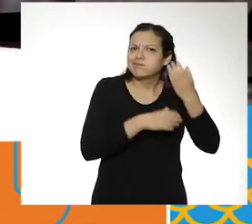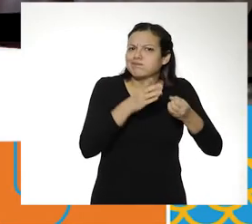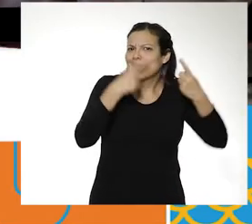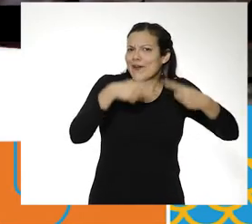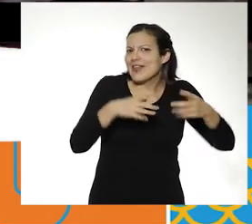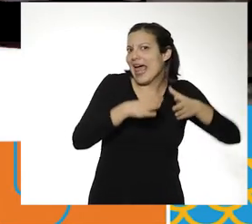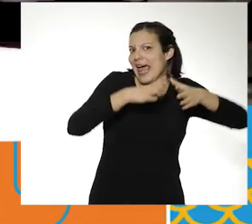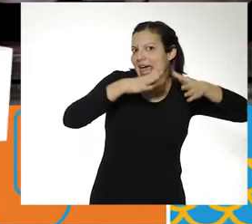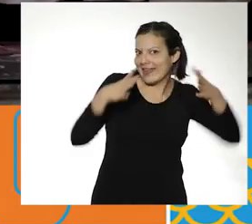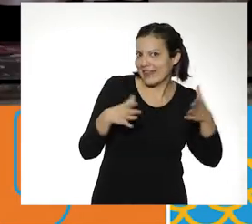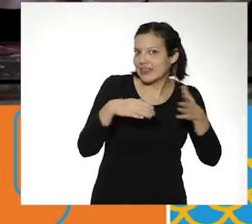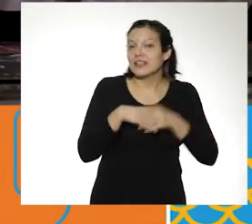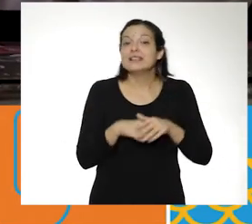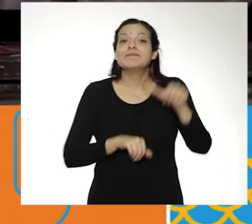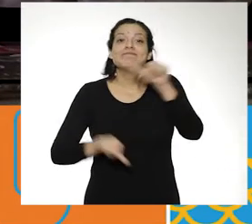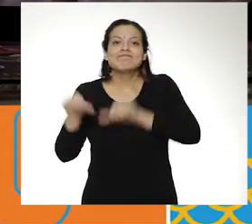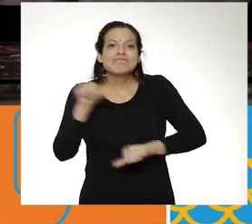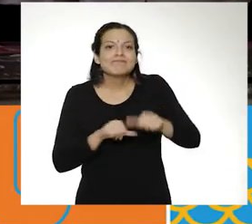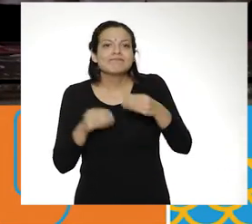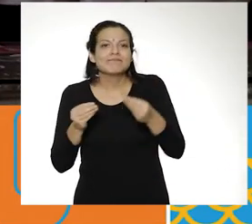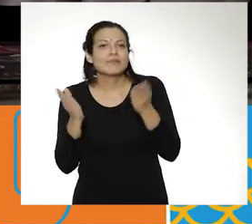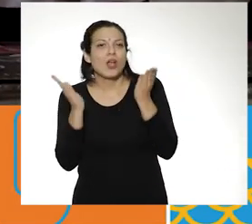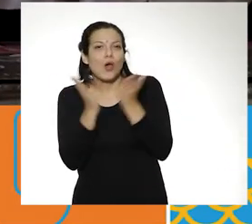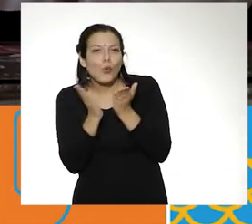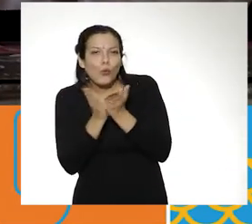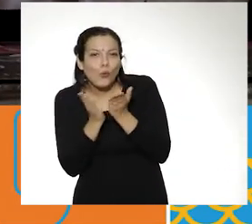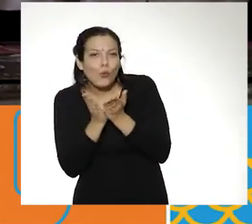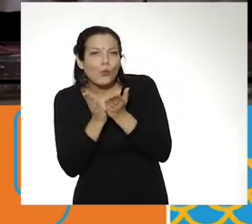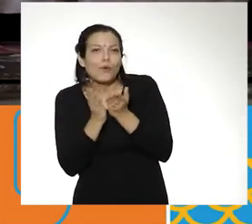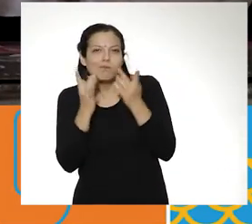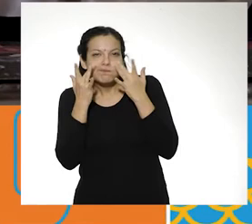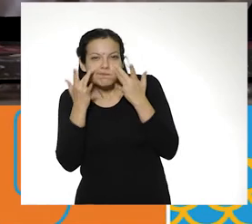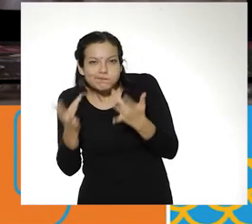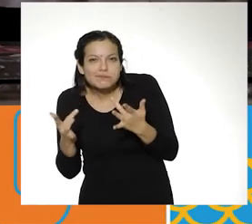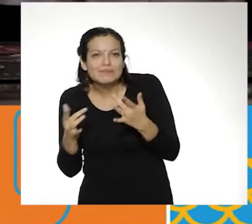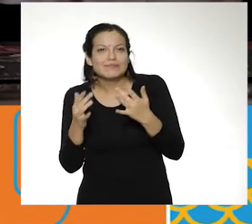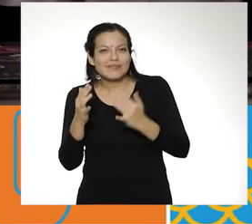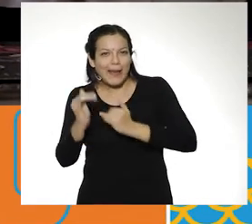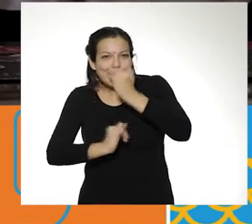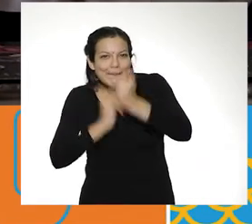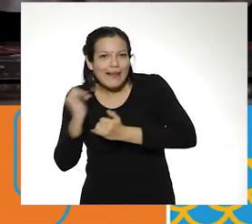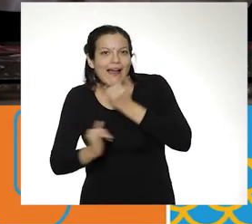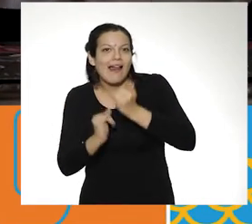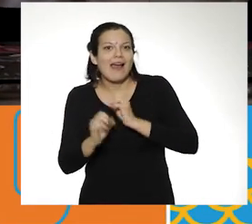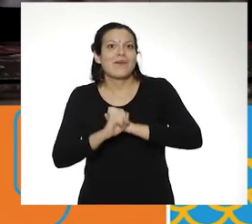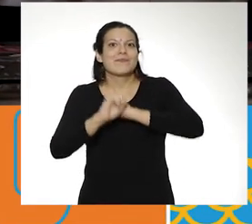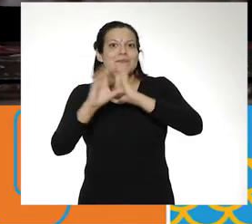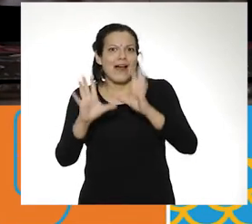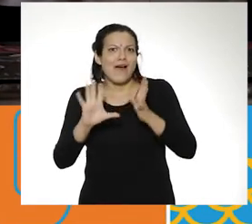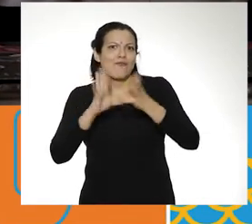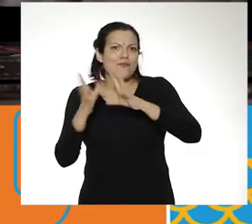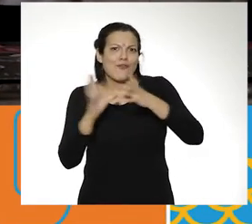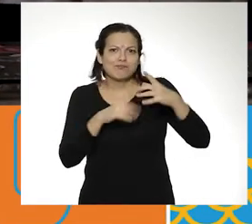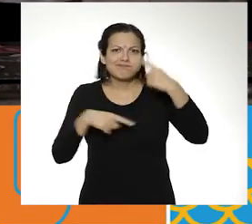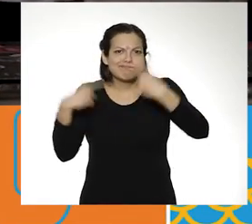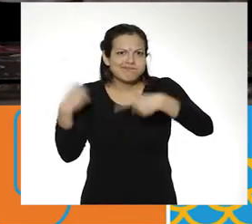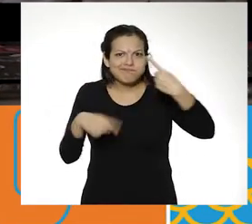Las ciencias son el estudio, la investigación y la explicación de diferentes fenómenos, ya